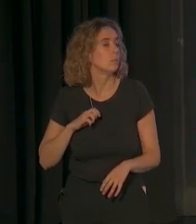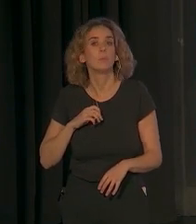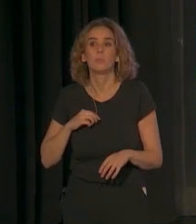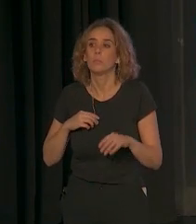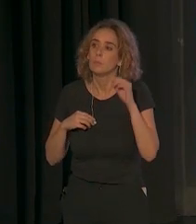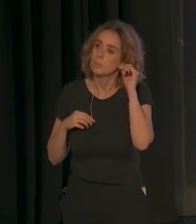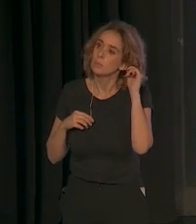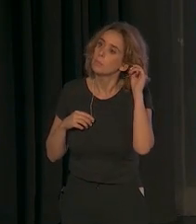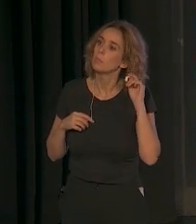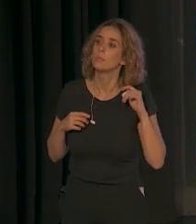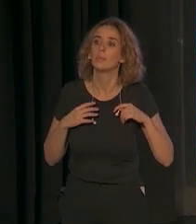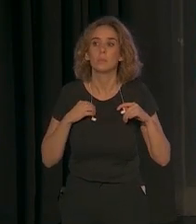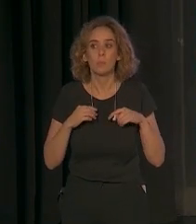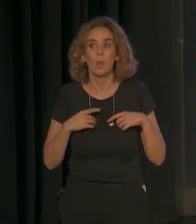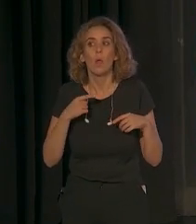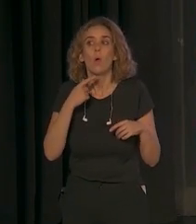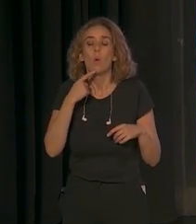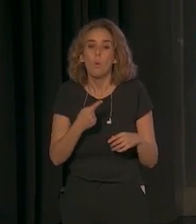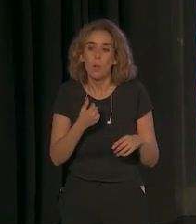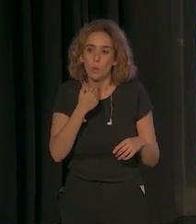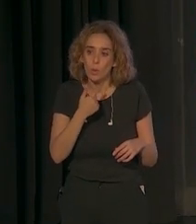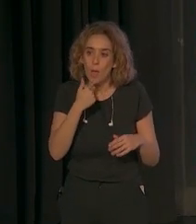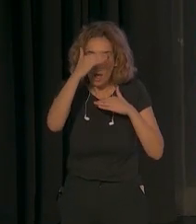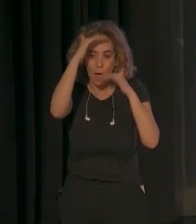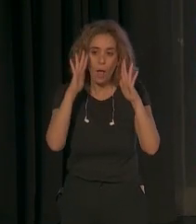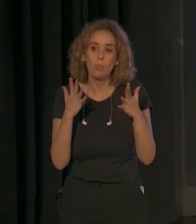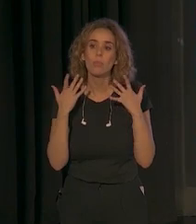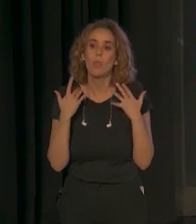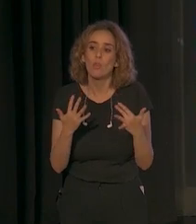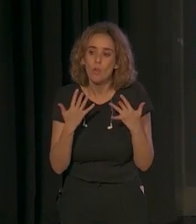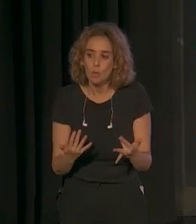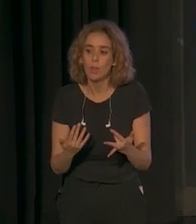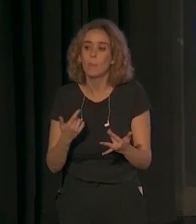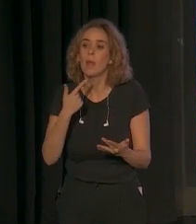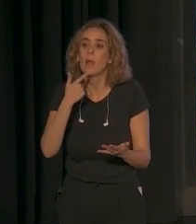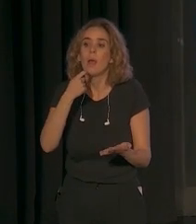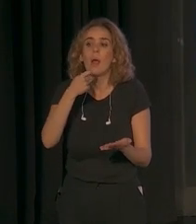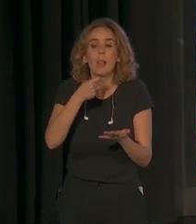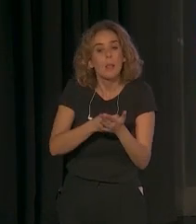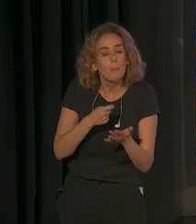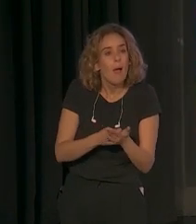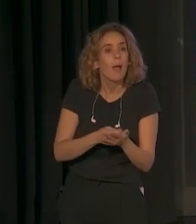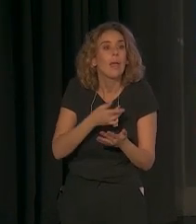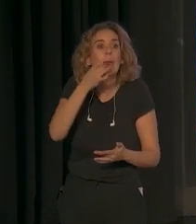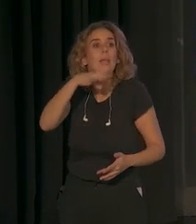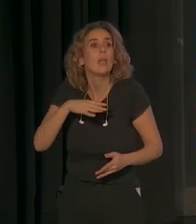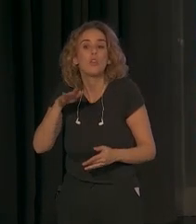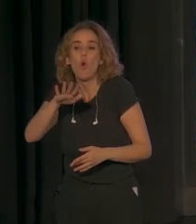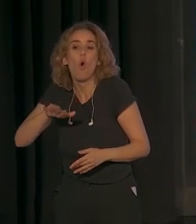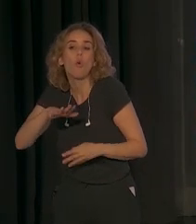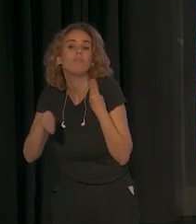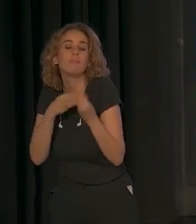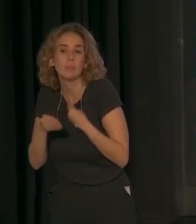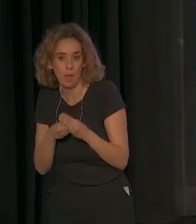so when she was talking about 0 to 5 and 0 to 8, it, I mean, for them, early intervention does not depend on